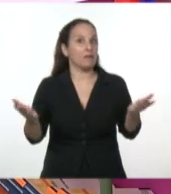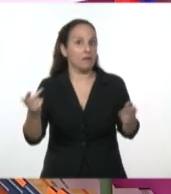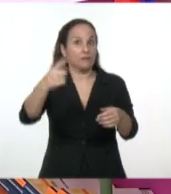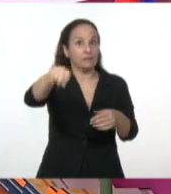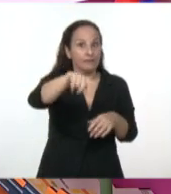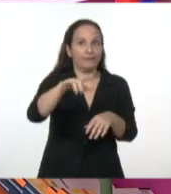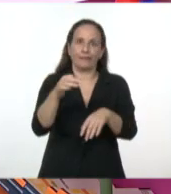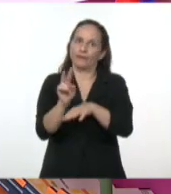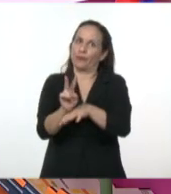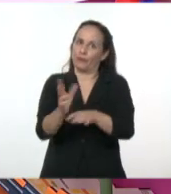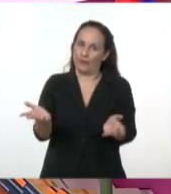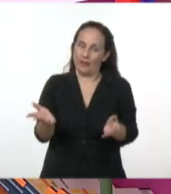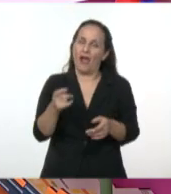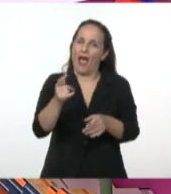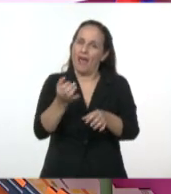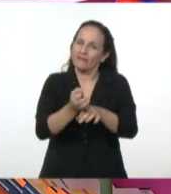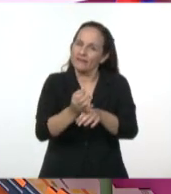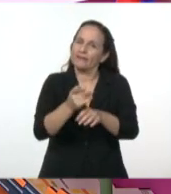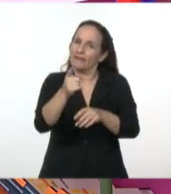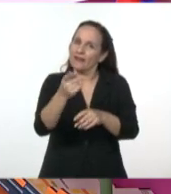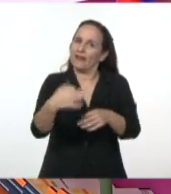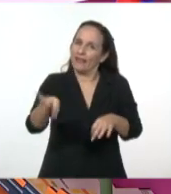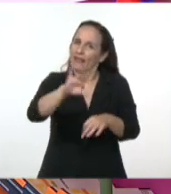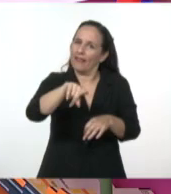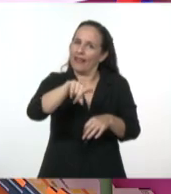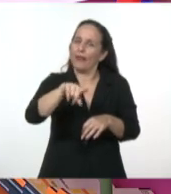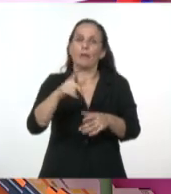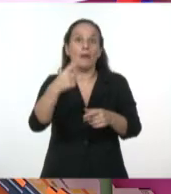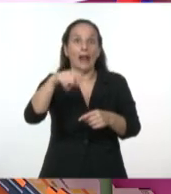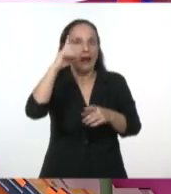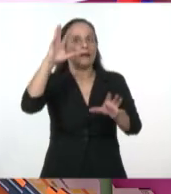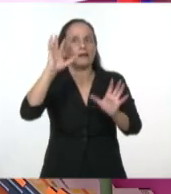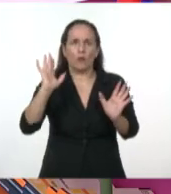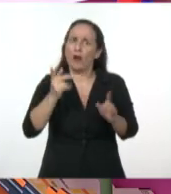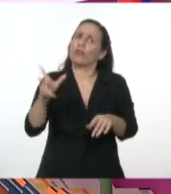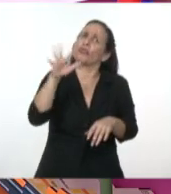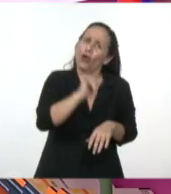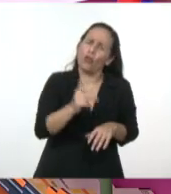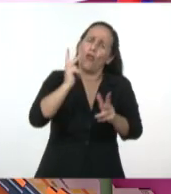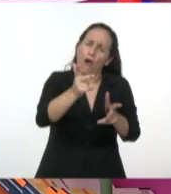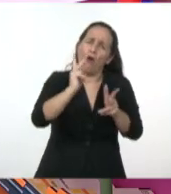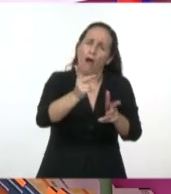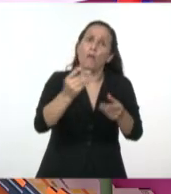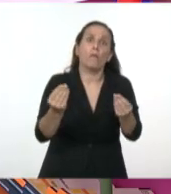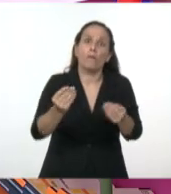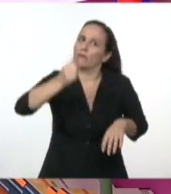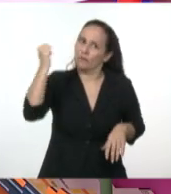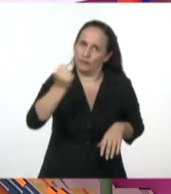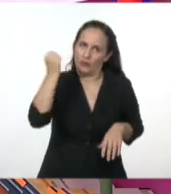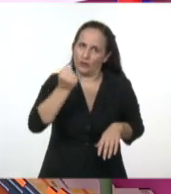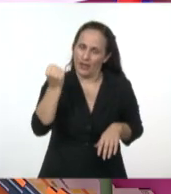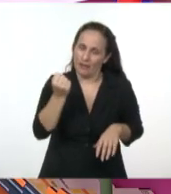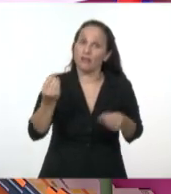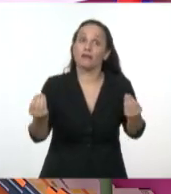ya sabes, por eso hay algunos consejitos que te queremos dar para que los tengas presentes. Sí, te lo decimos todos los días porque es muy importante. Lávate